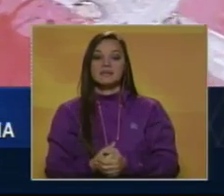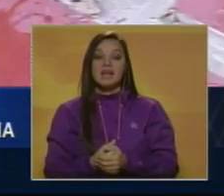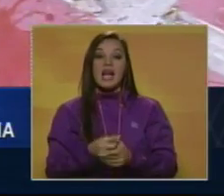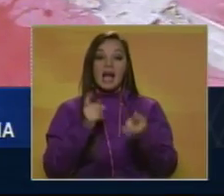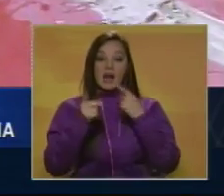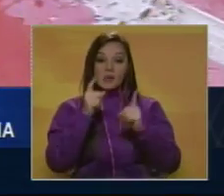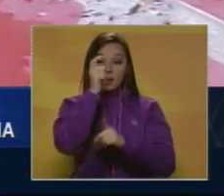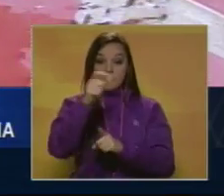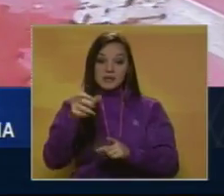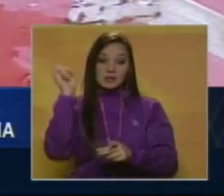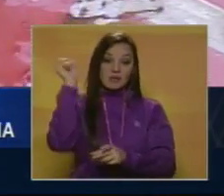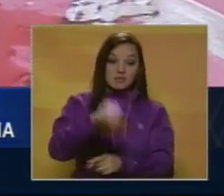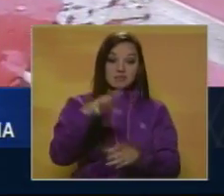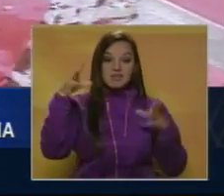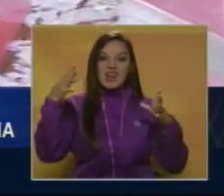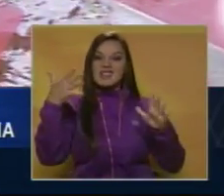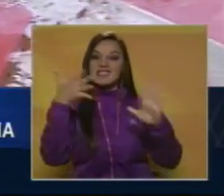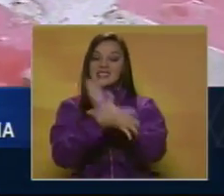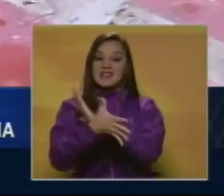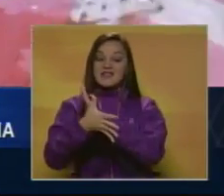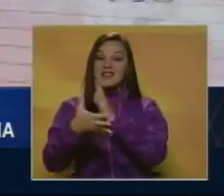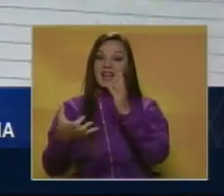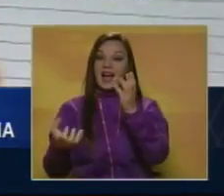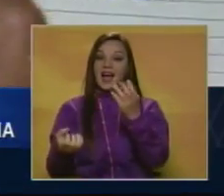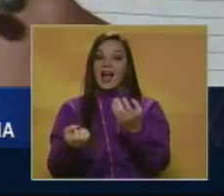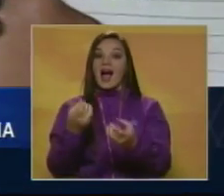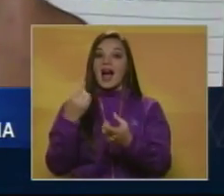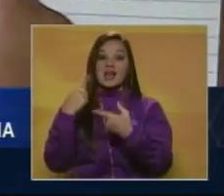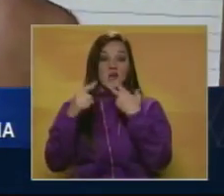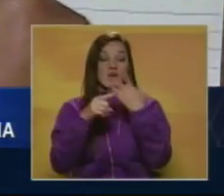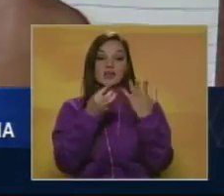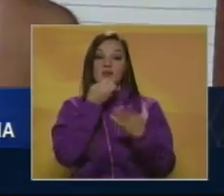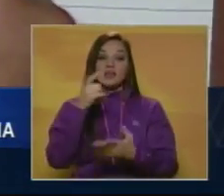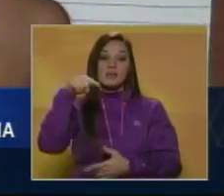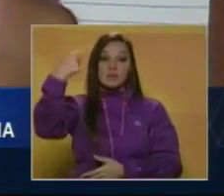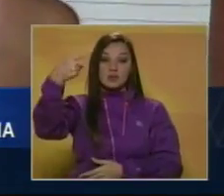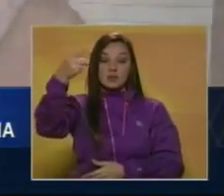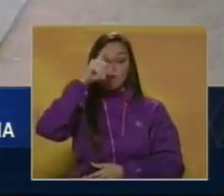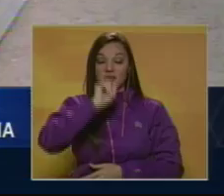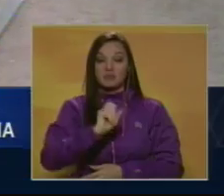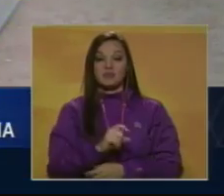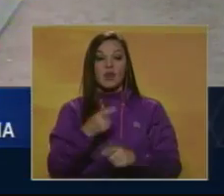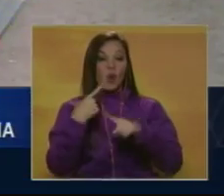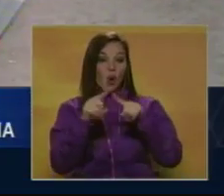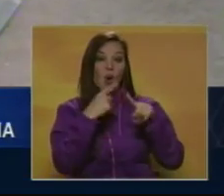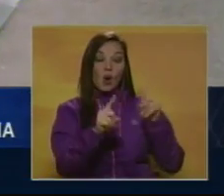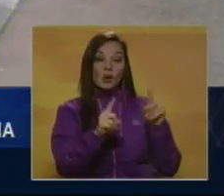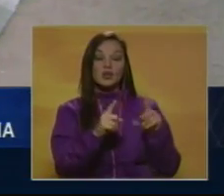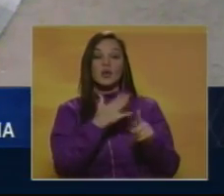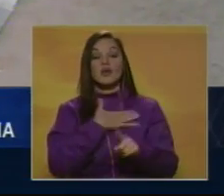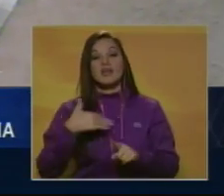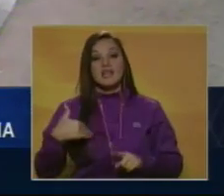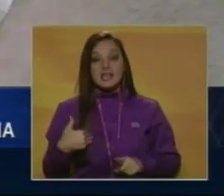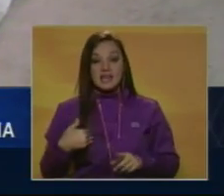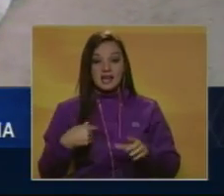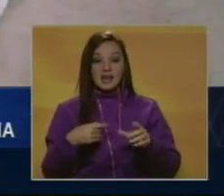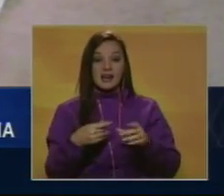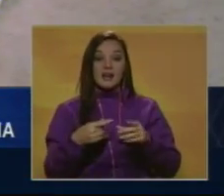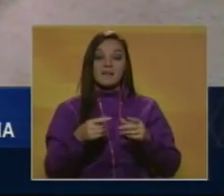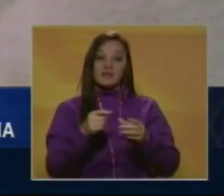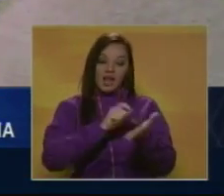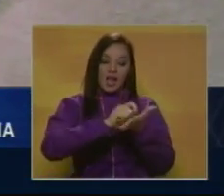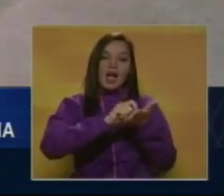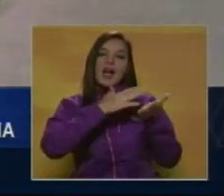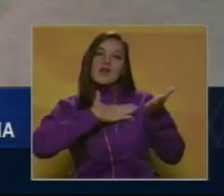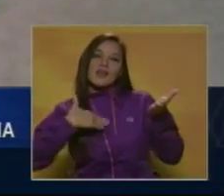copas o platos como símbolo de prosperidad para el año próximo. Otros prefieren escribir sus deseos en un papel para luego quemarlos y una vez